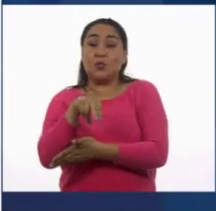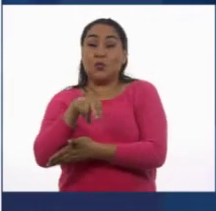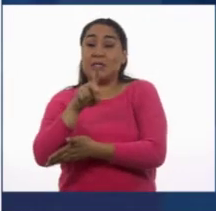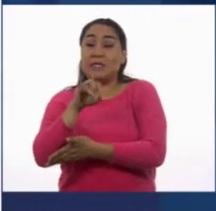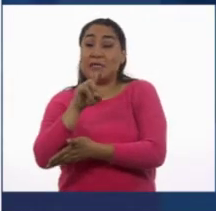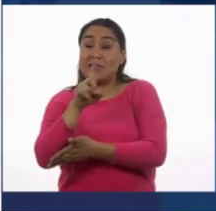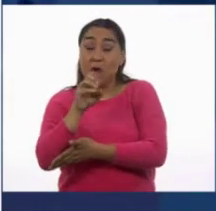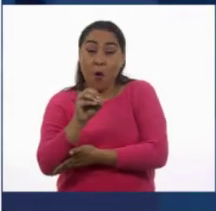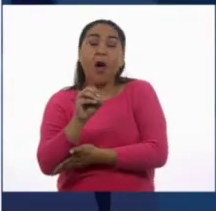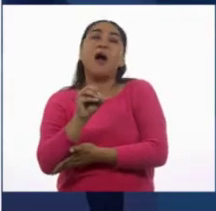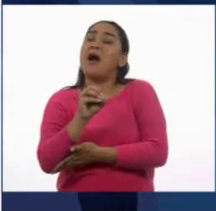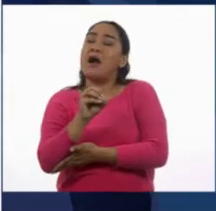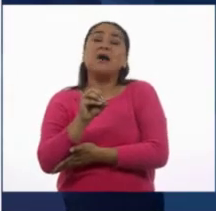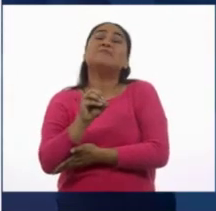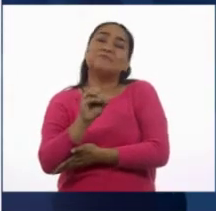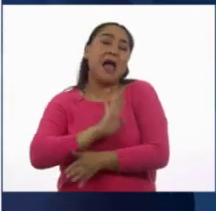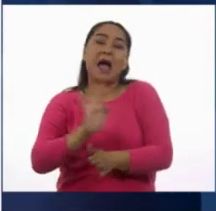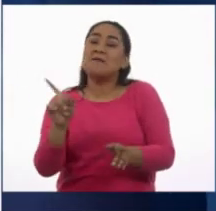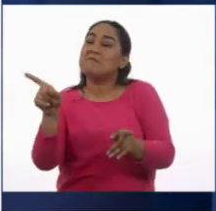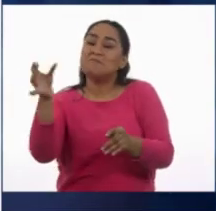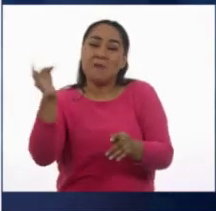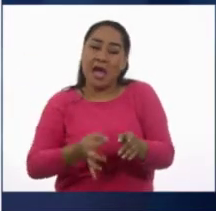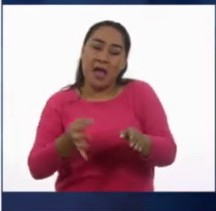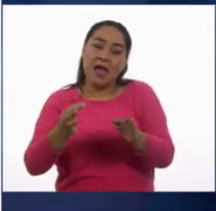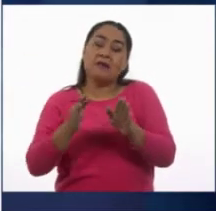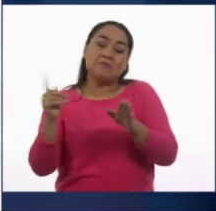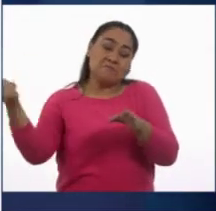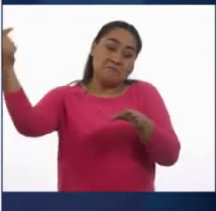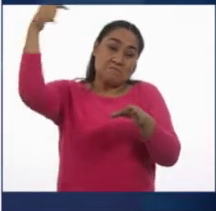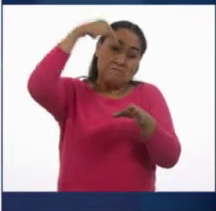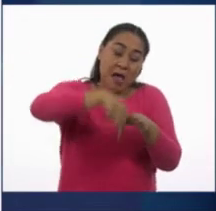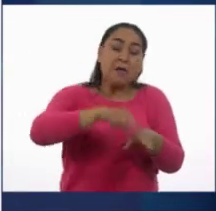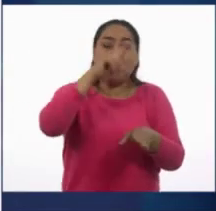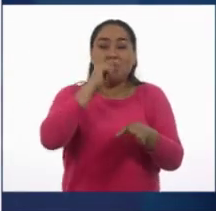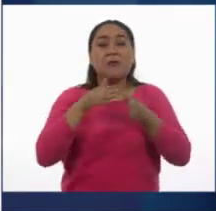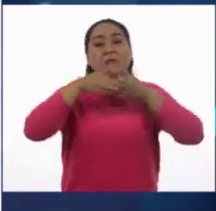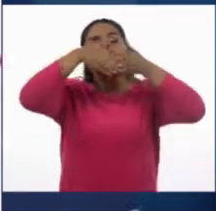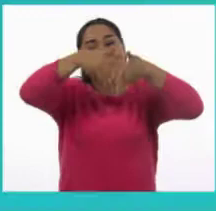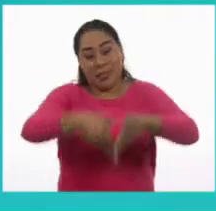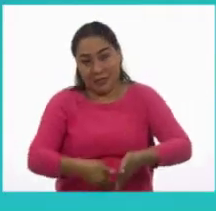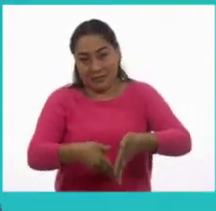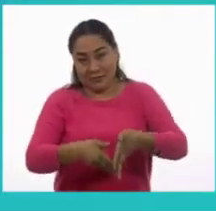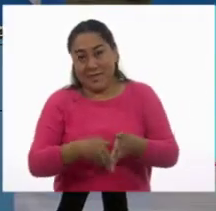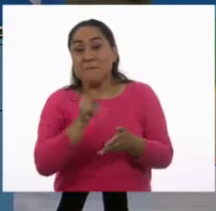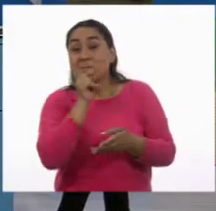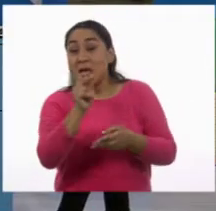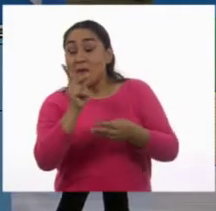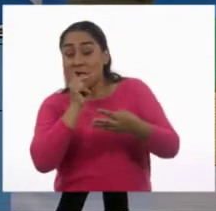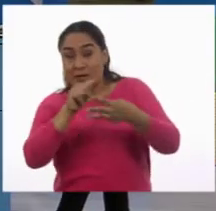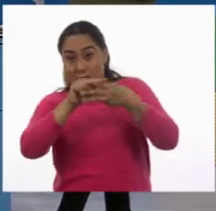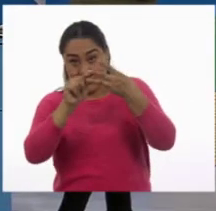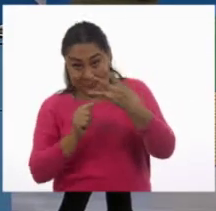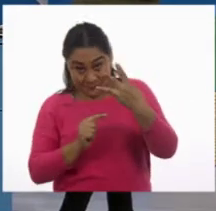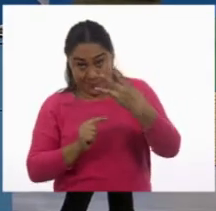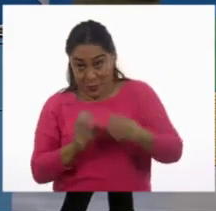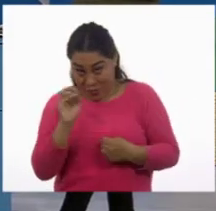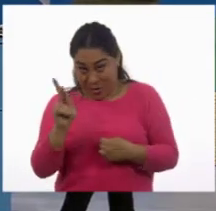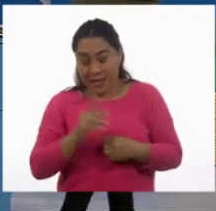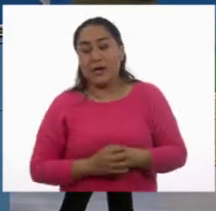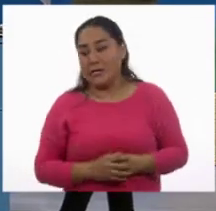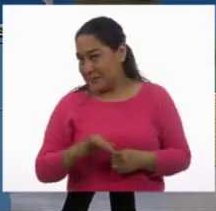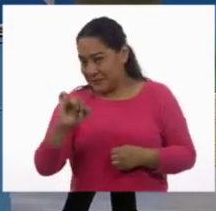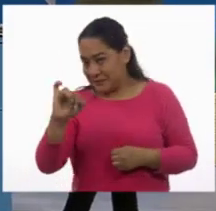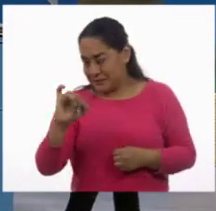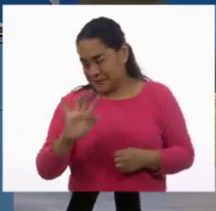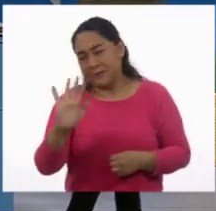entonces hundiste completamente la nave. Muy bien, perfecto. Sí. Ok, veamos para que